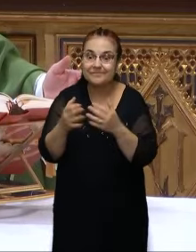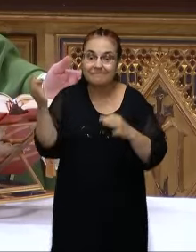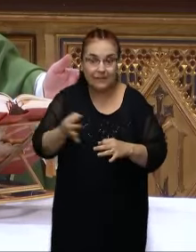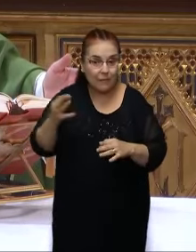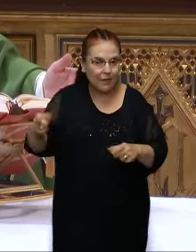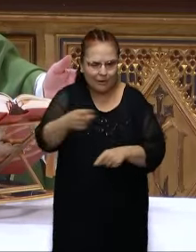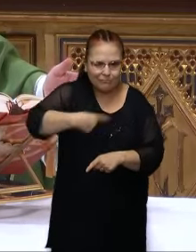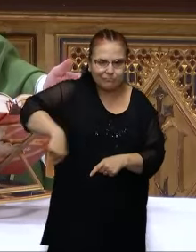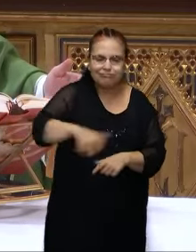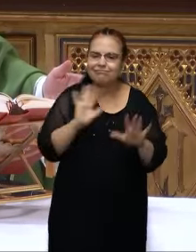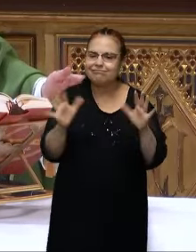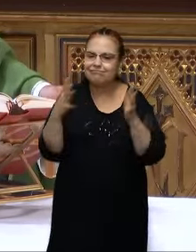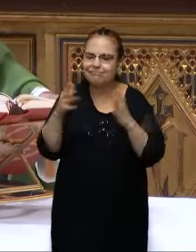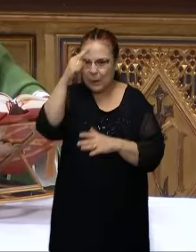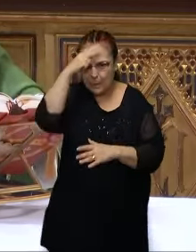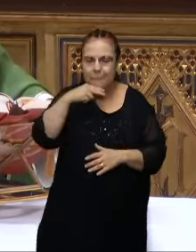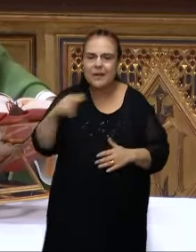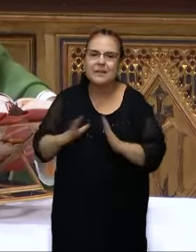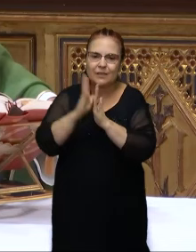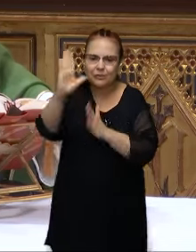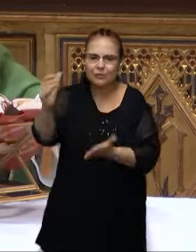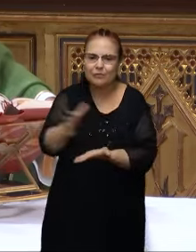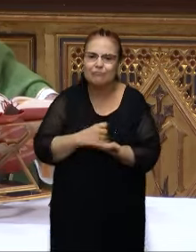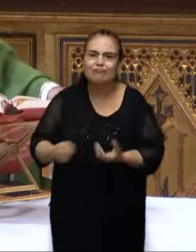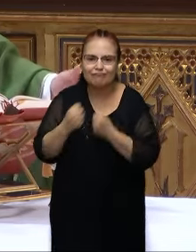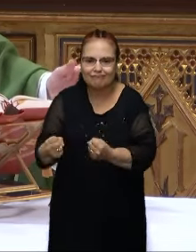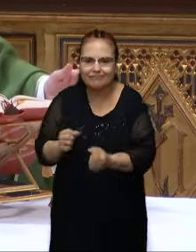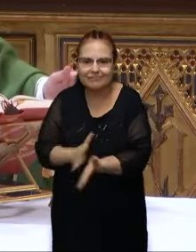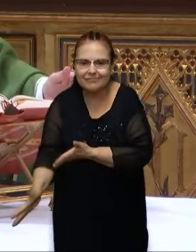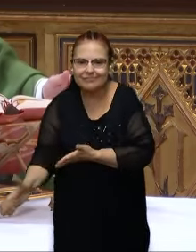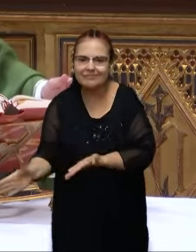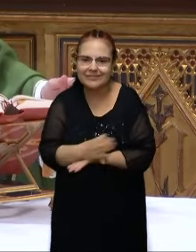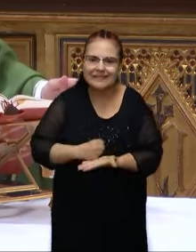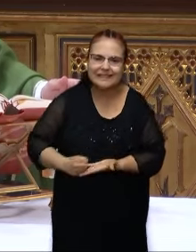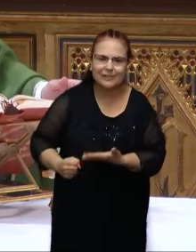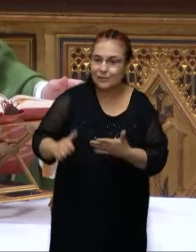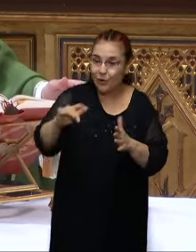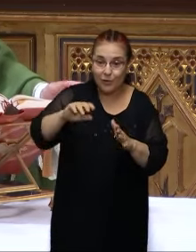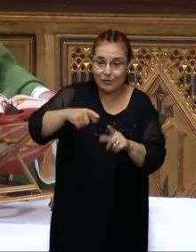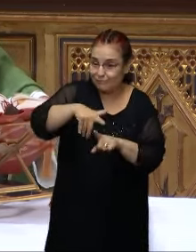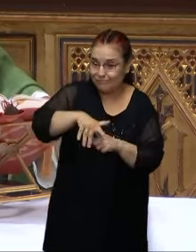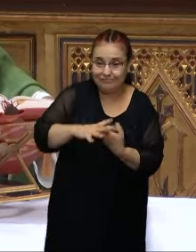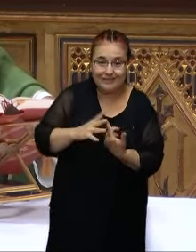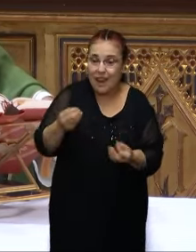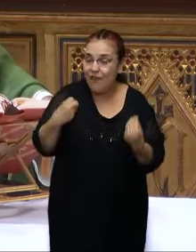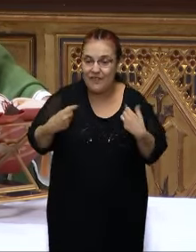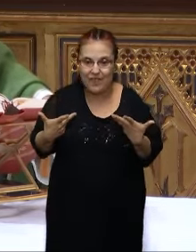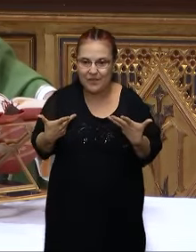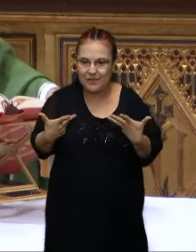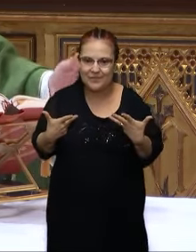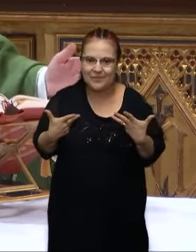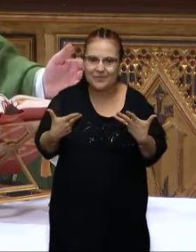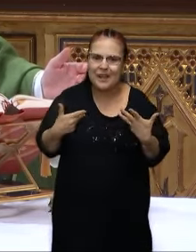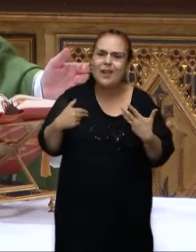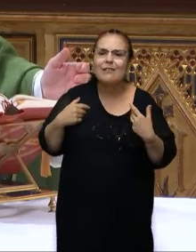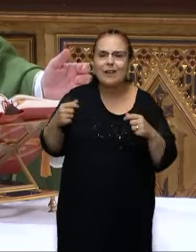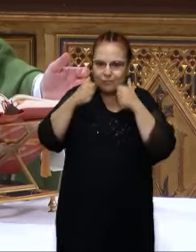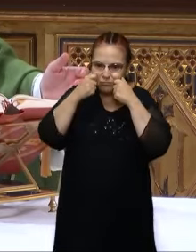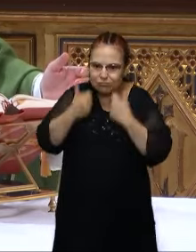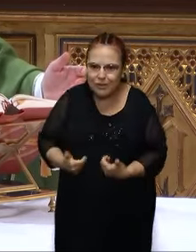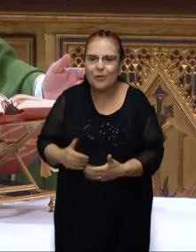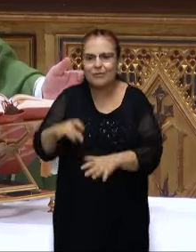nuestro alabarte, Padre Santo, Dios Todopoderoso y Eterno, en todos los momentos y circunstancias de la vida, en la salud y